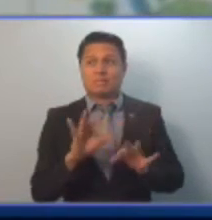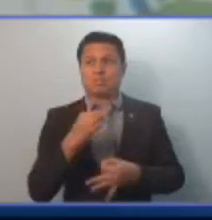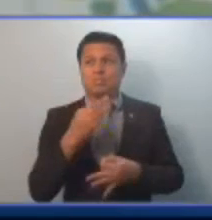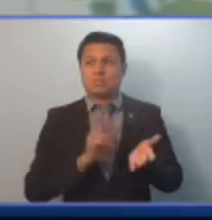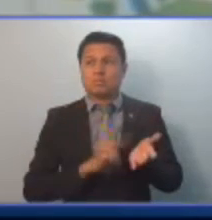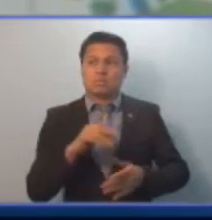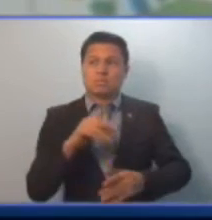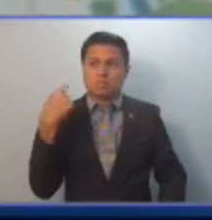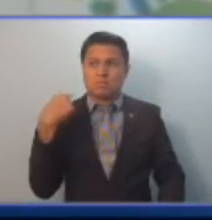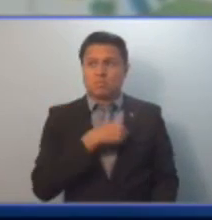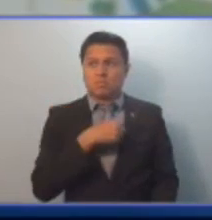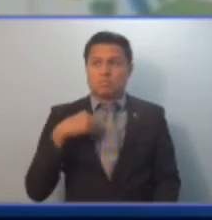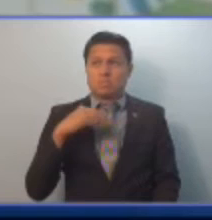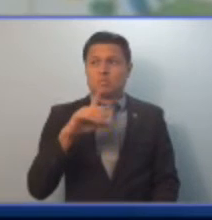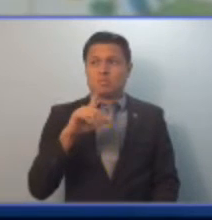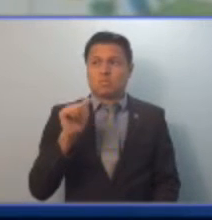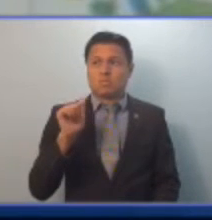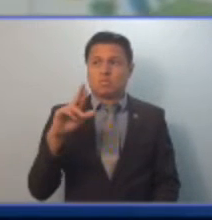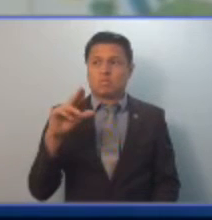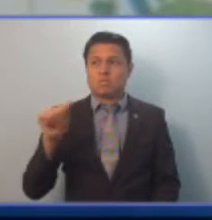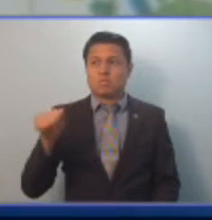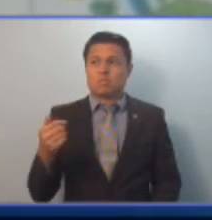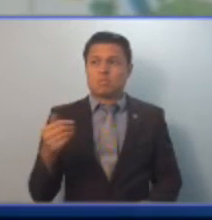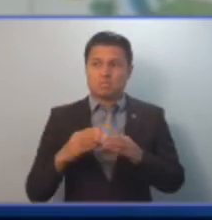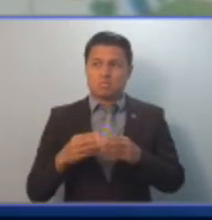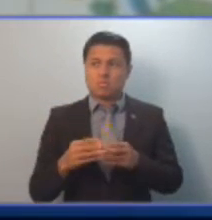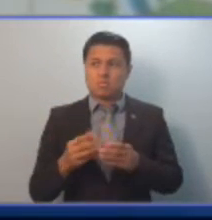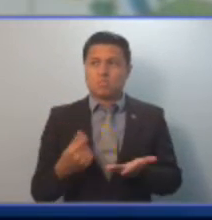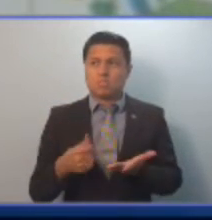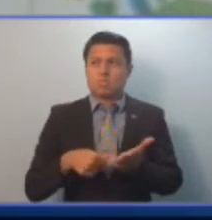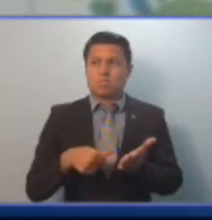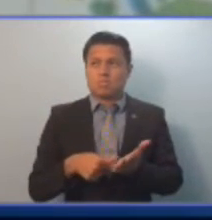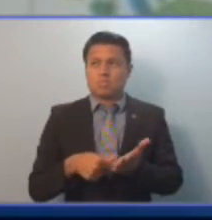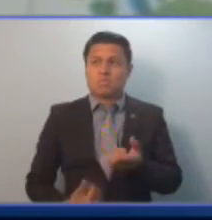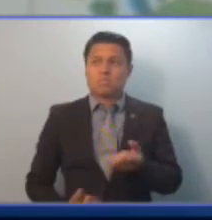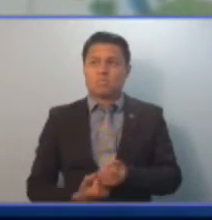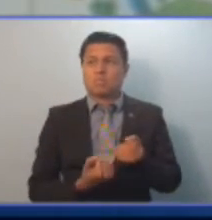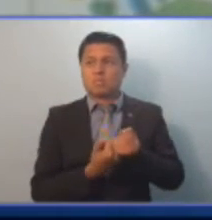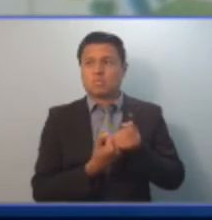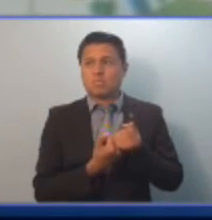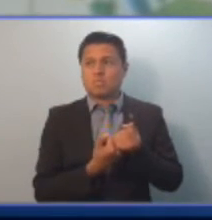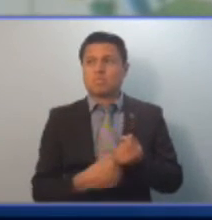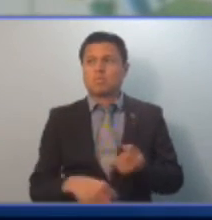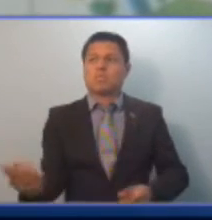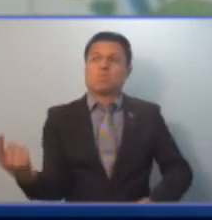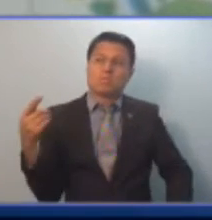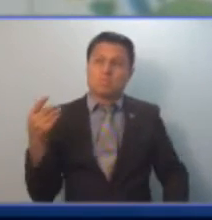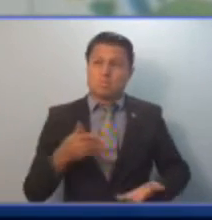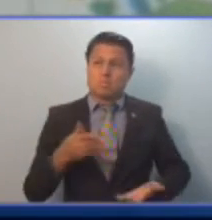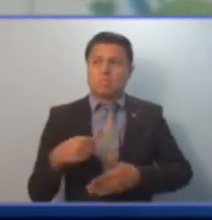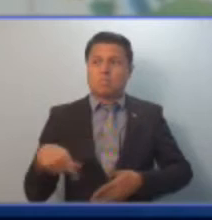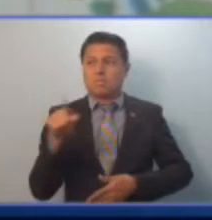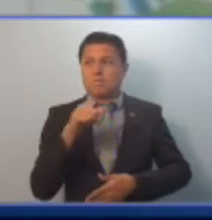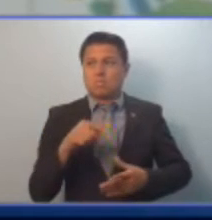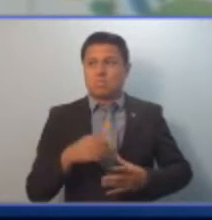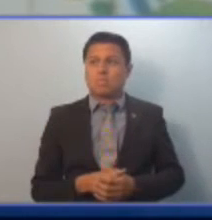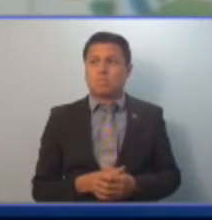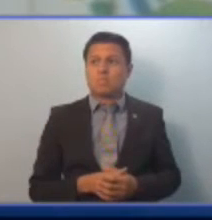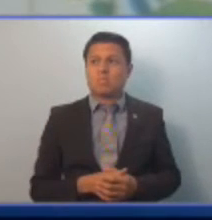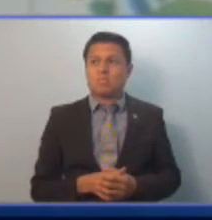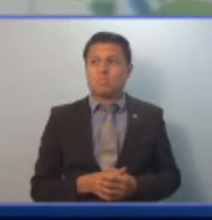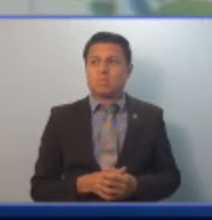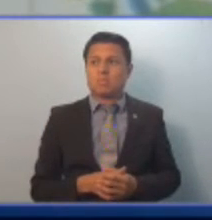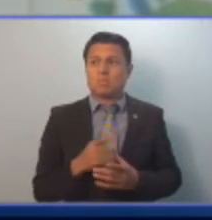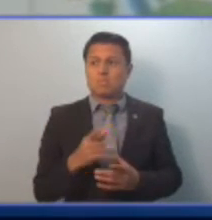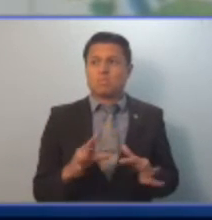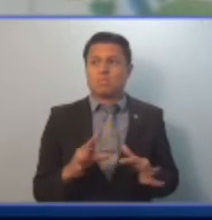doctor Clará y con algunos compañeros abogados que les acompañan y que están detrás de ustedes. Eso me